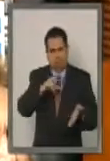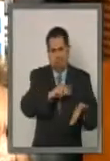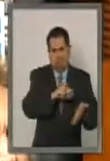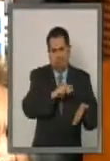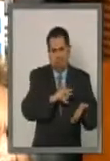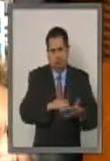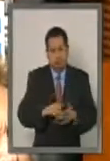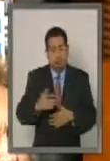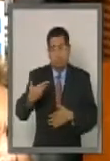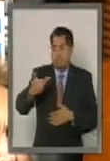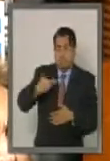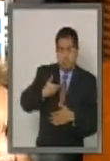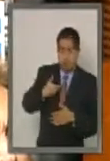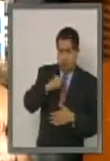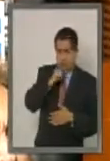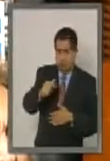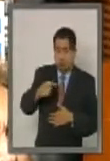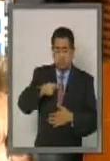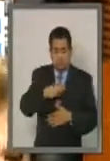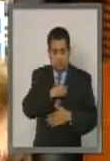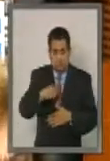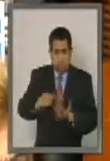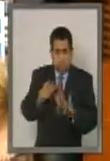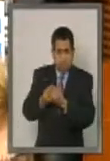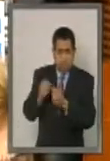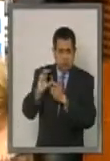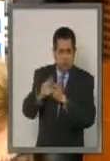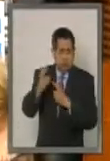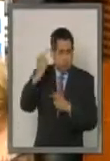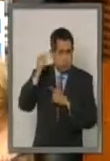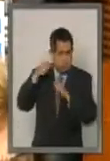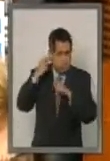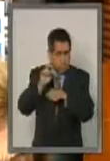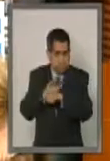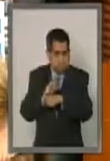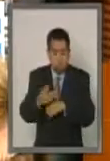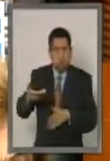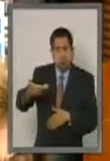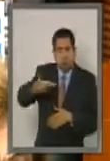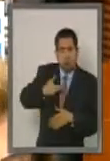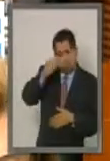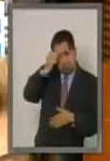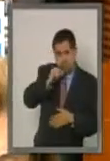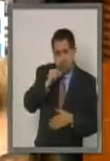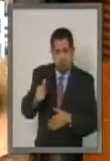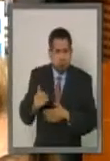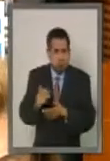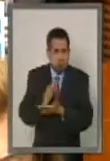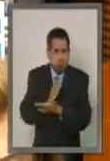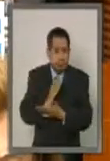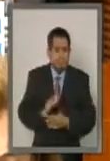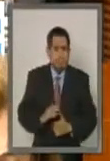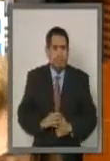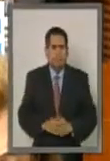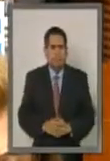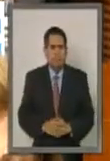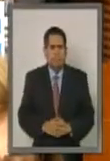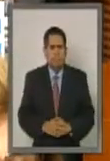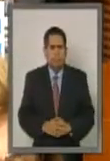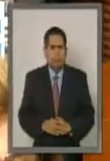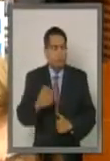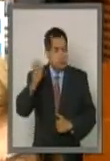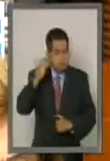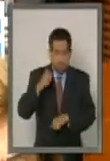No se me tomó en cuenta a pesar de que soy integrante de la Comisión de Radio y Televisión y Comunicación. Se les indicó